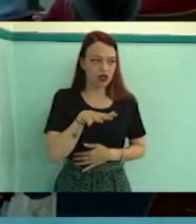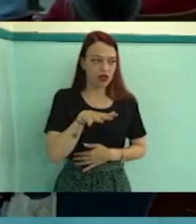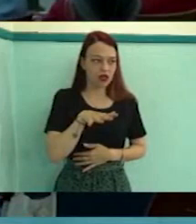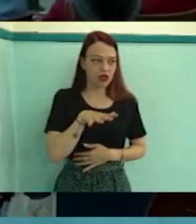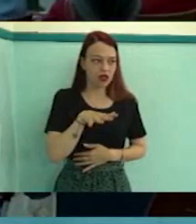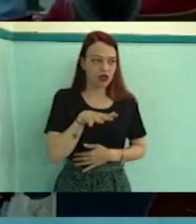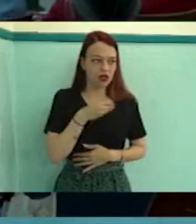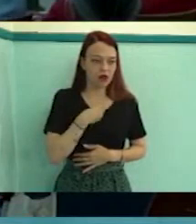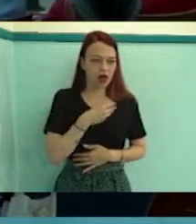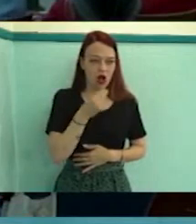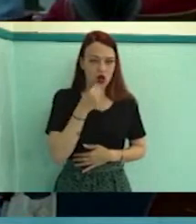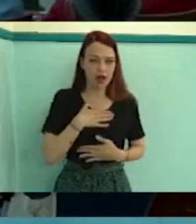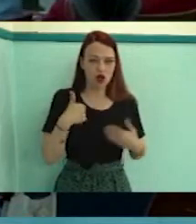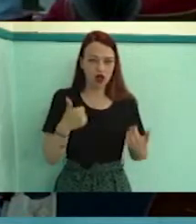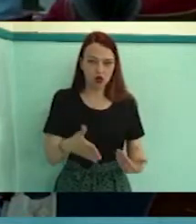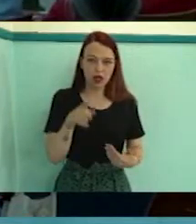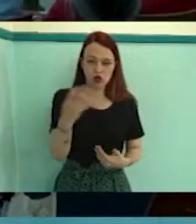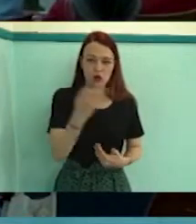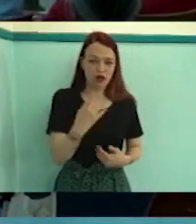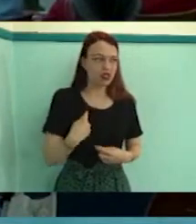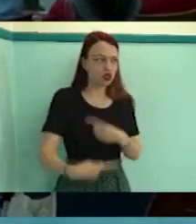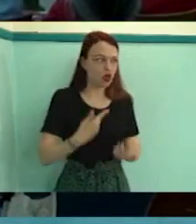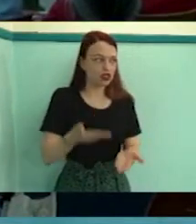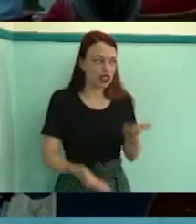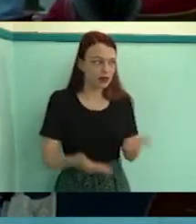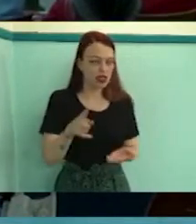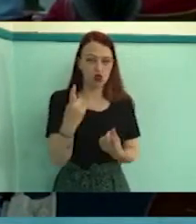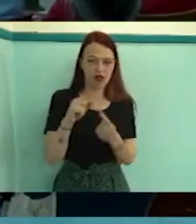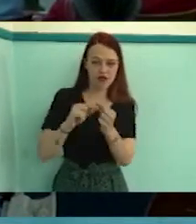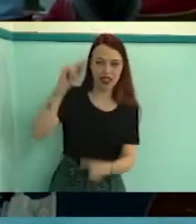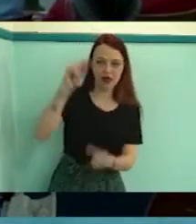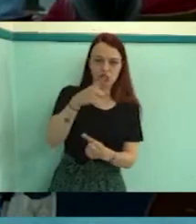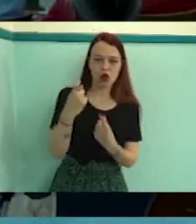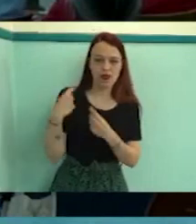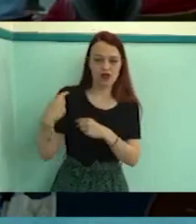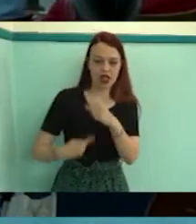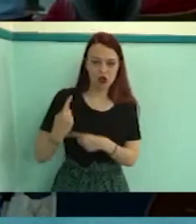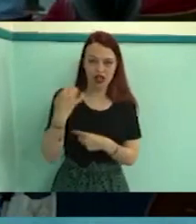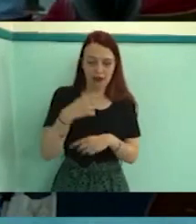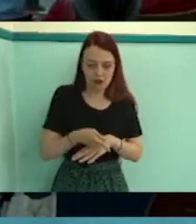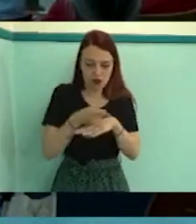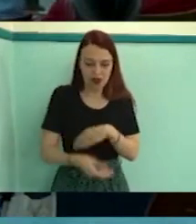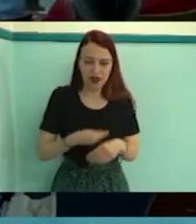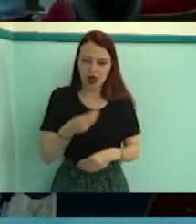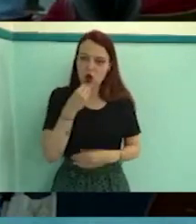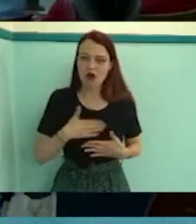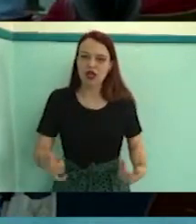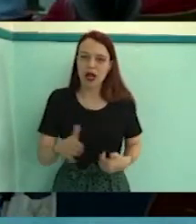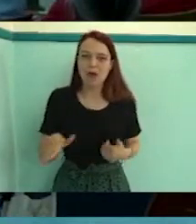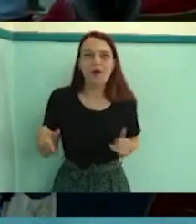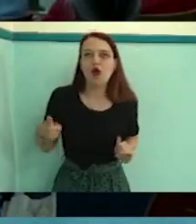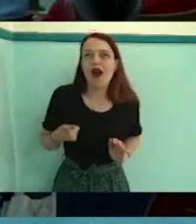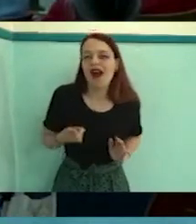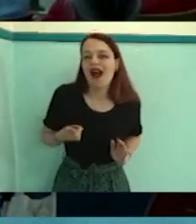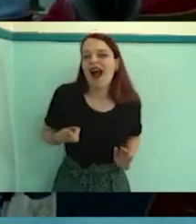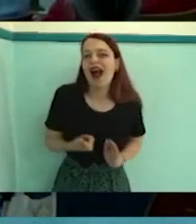sentido de come lo que quieras pero te tienes que pesar todos los días te tienes que medir tienes que hacer esta rutina entonces come lo que quieras pero hasta qué punto